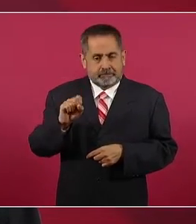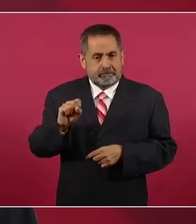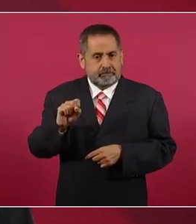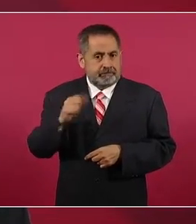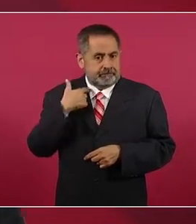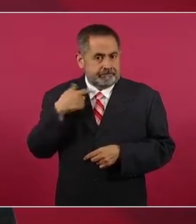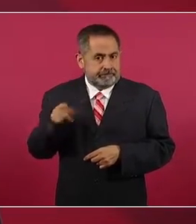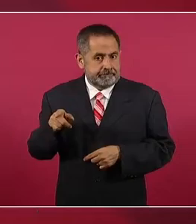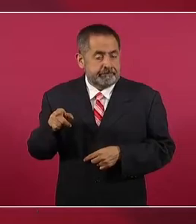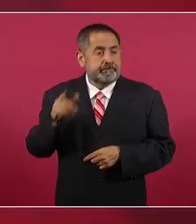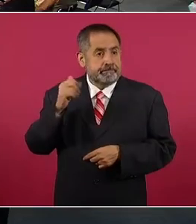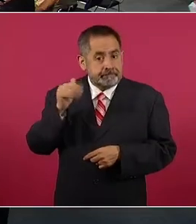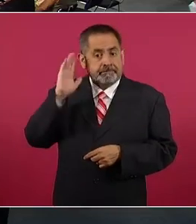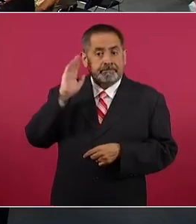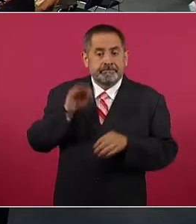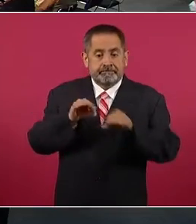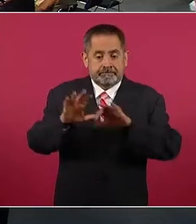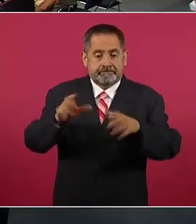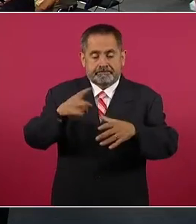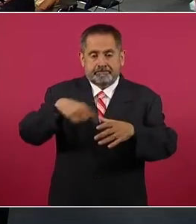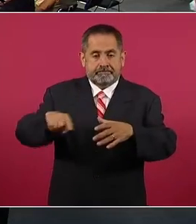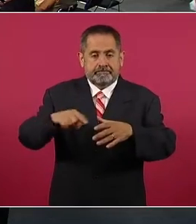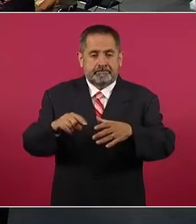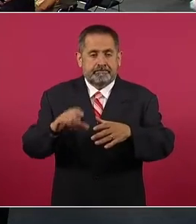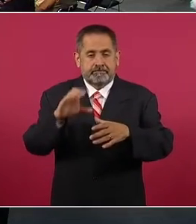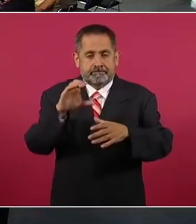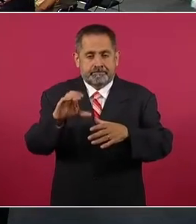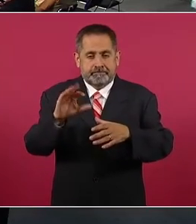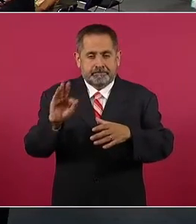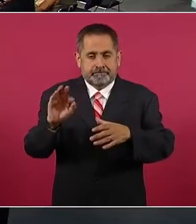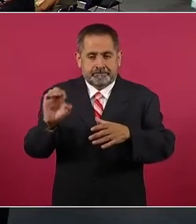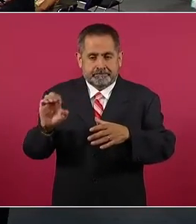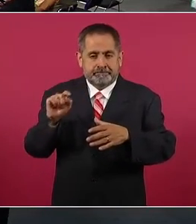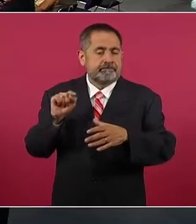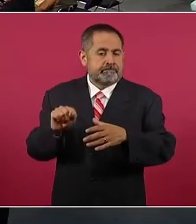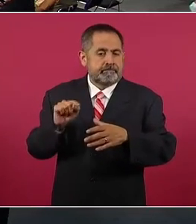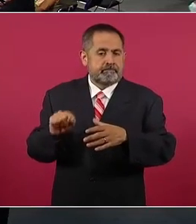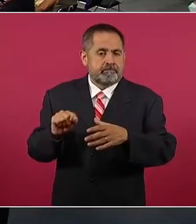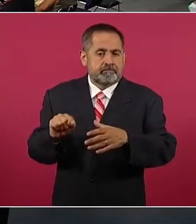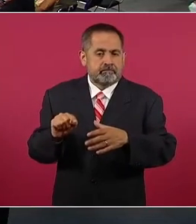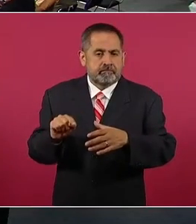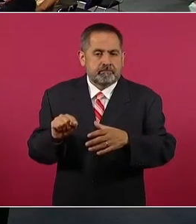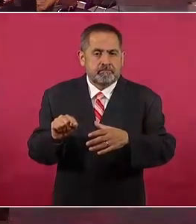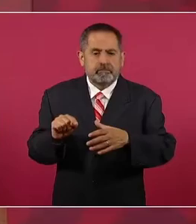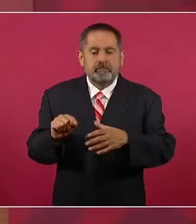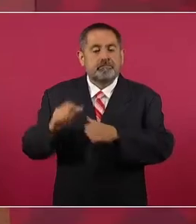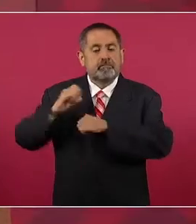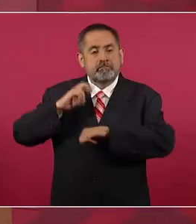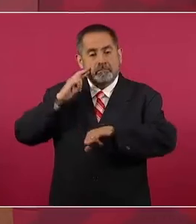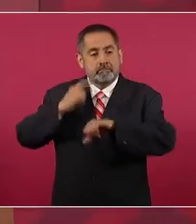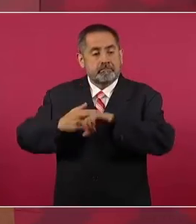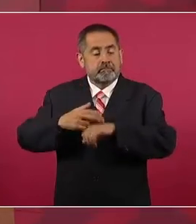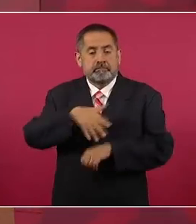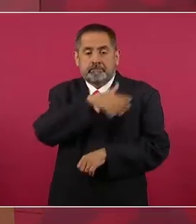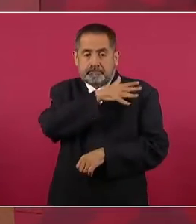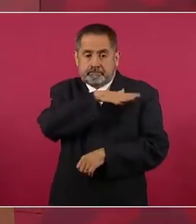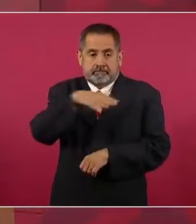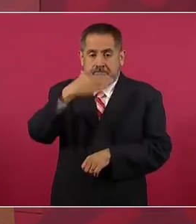esos trabajadores de la Comisión Federal de Electricidad que creó el general Lázaro Cárdenas,